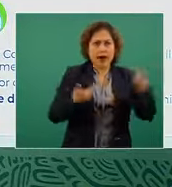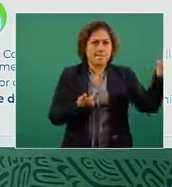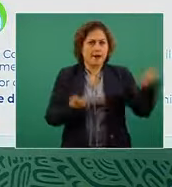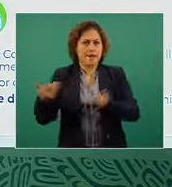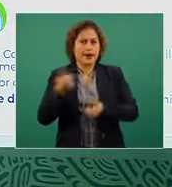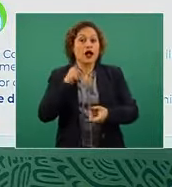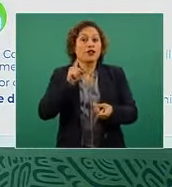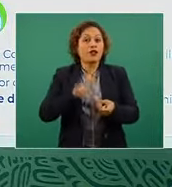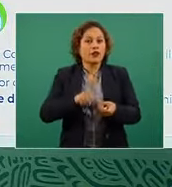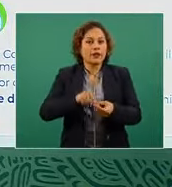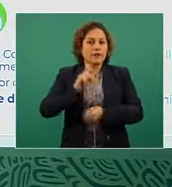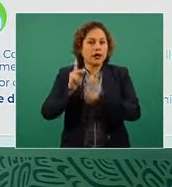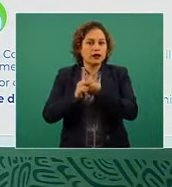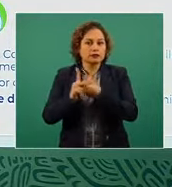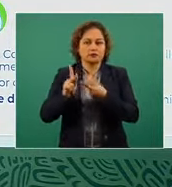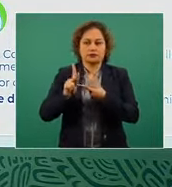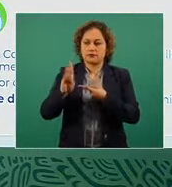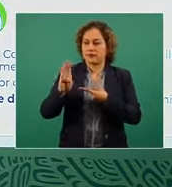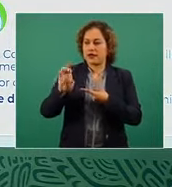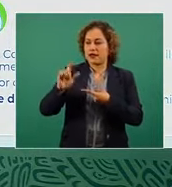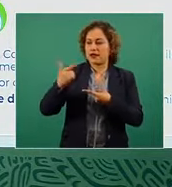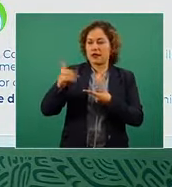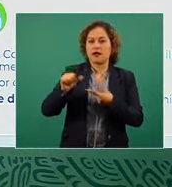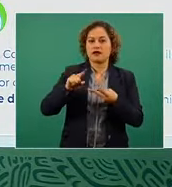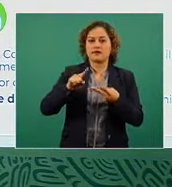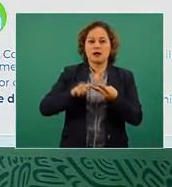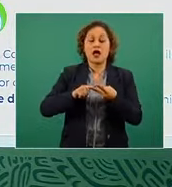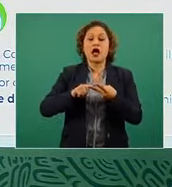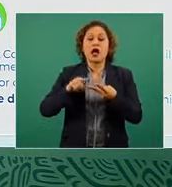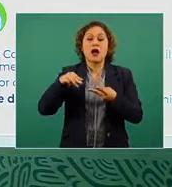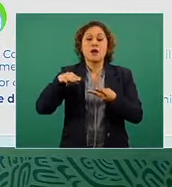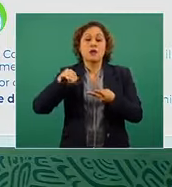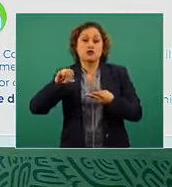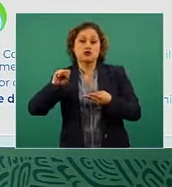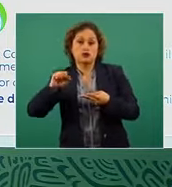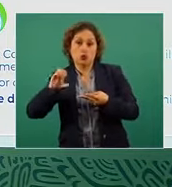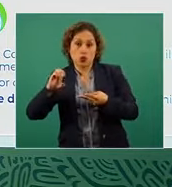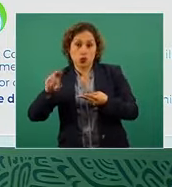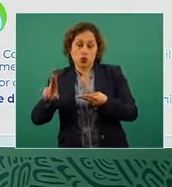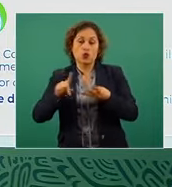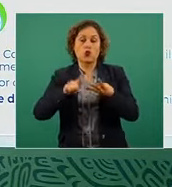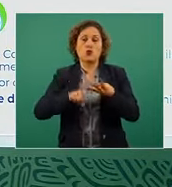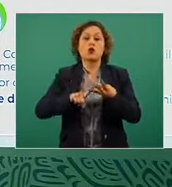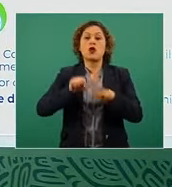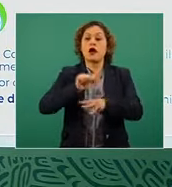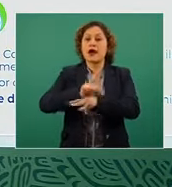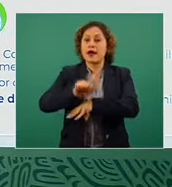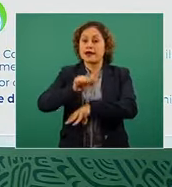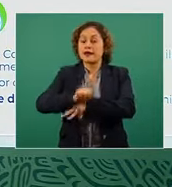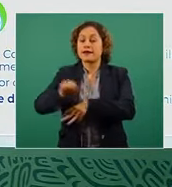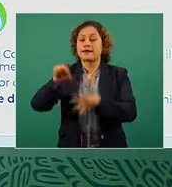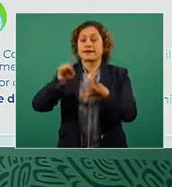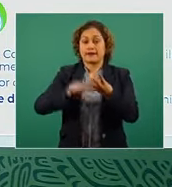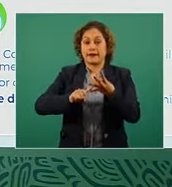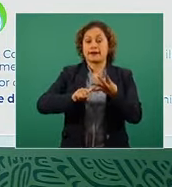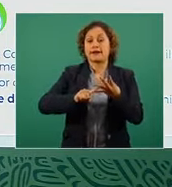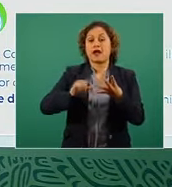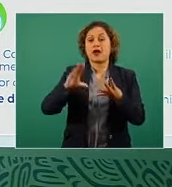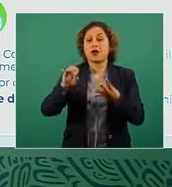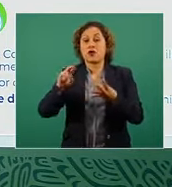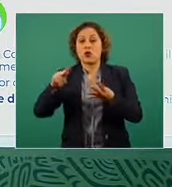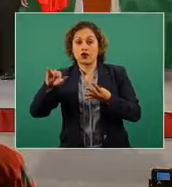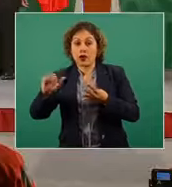Bélgica, Moscú, de Argentina, de Corea del Sur y de la